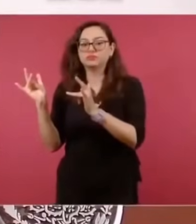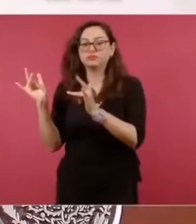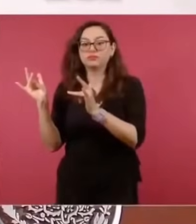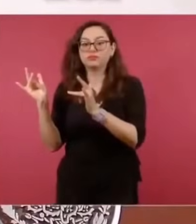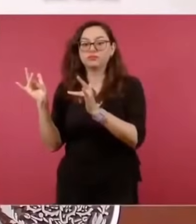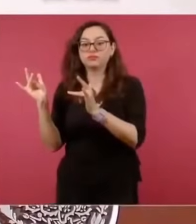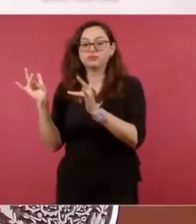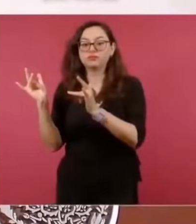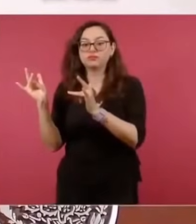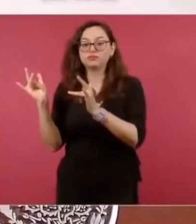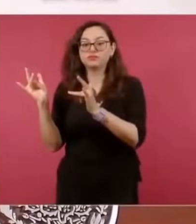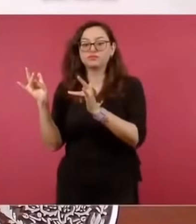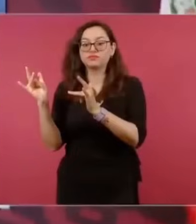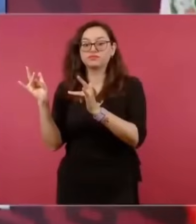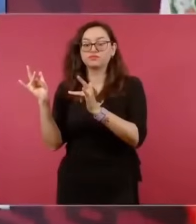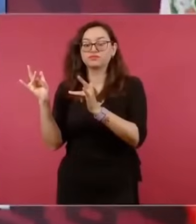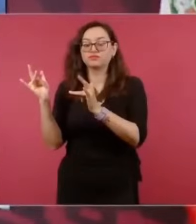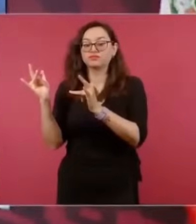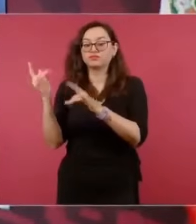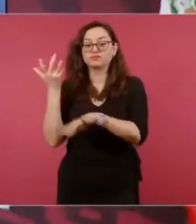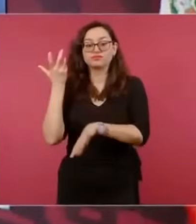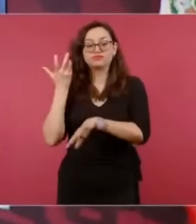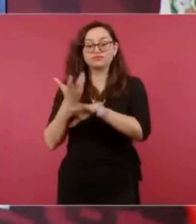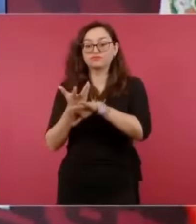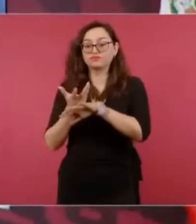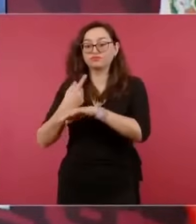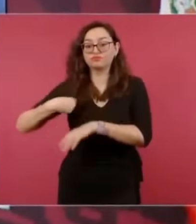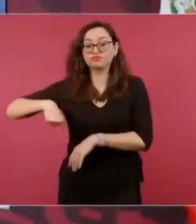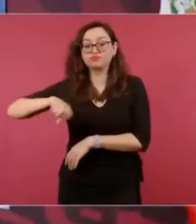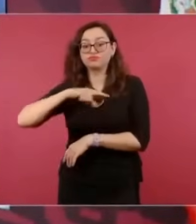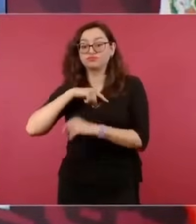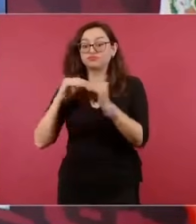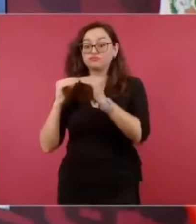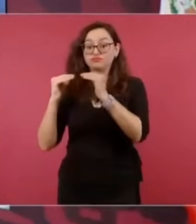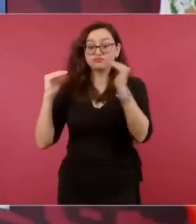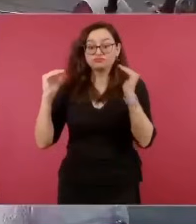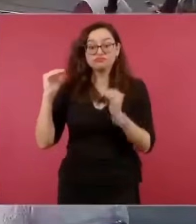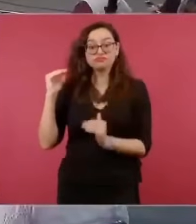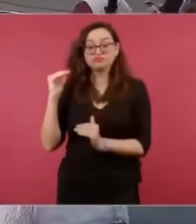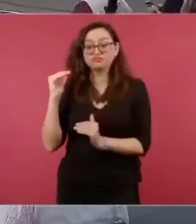era el 5 de mayo, ni de Estados Unidos.